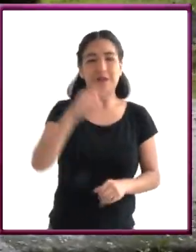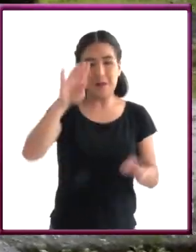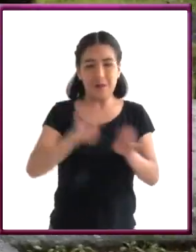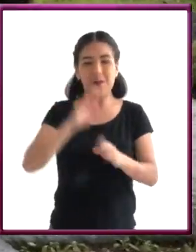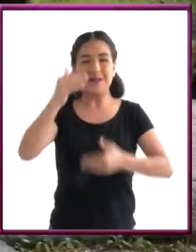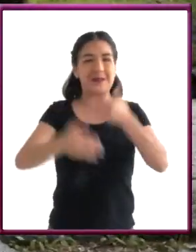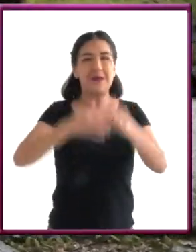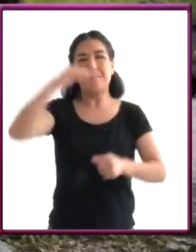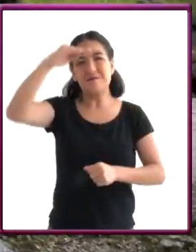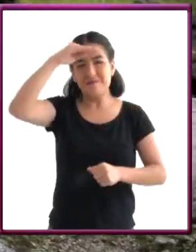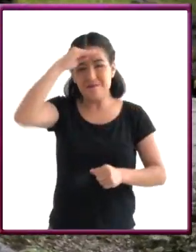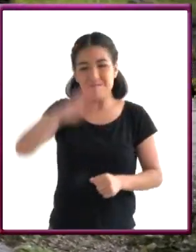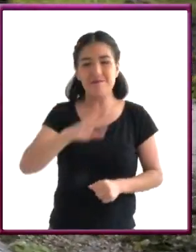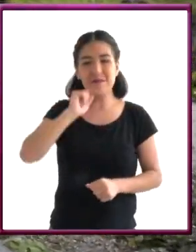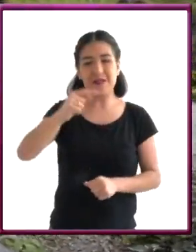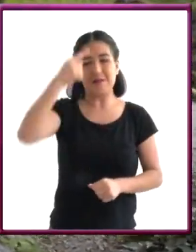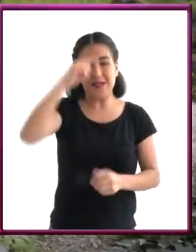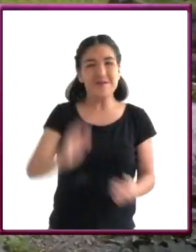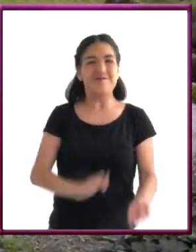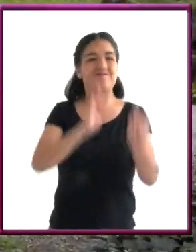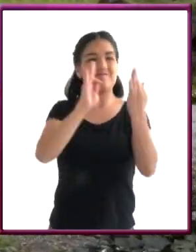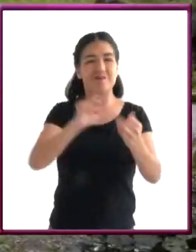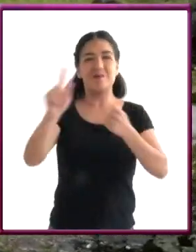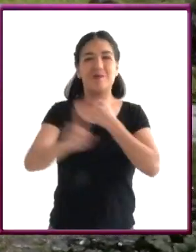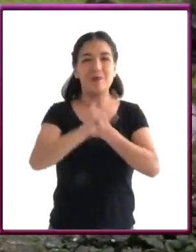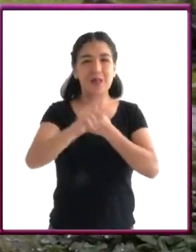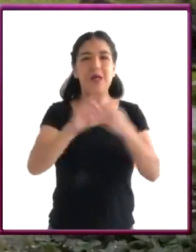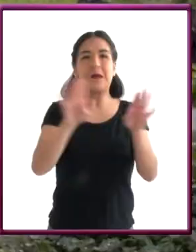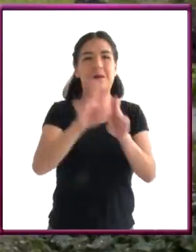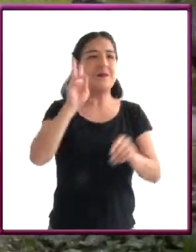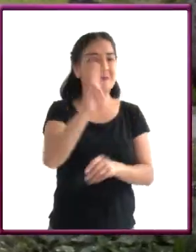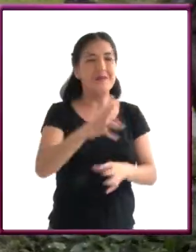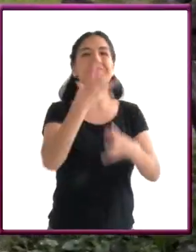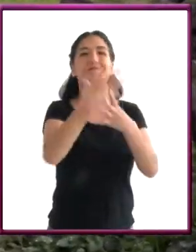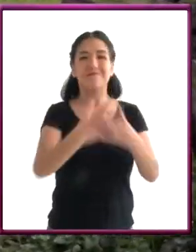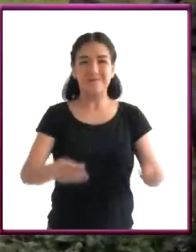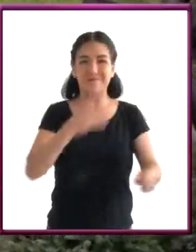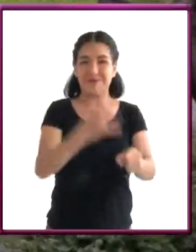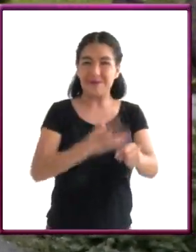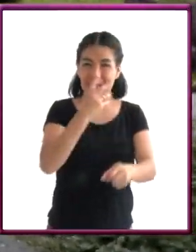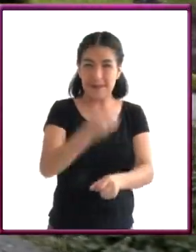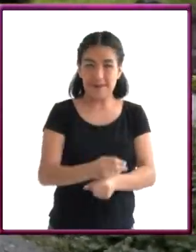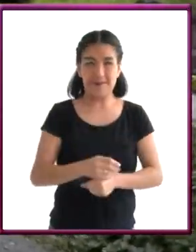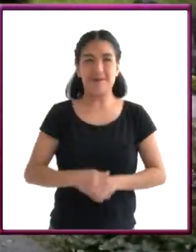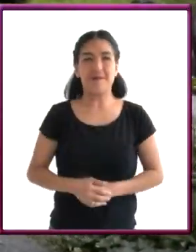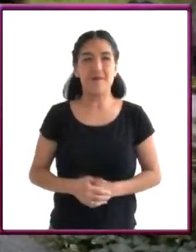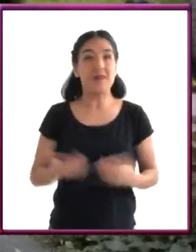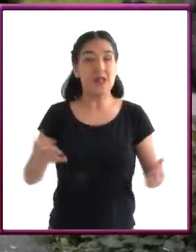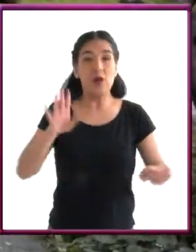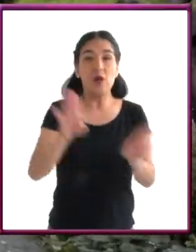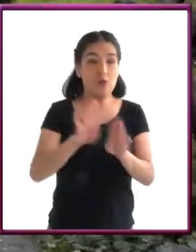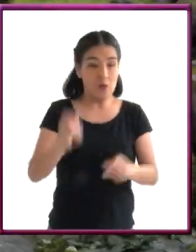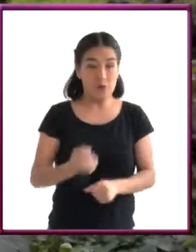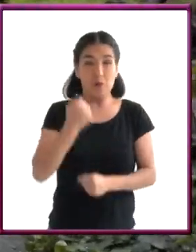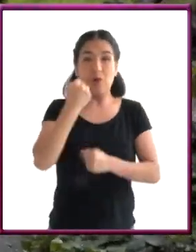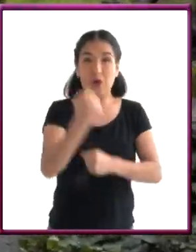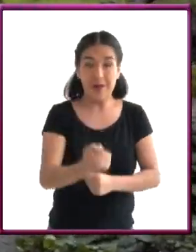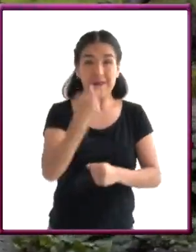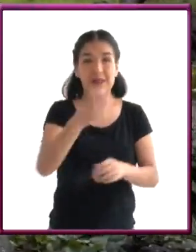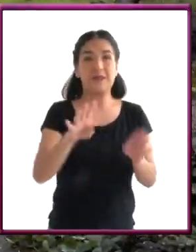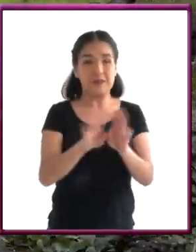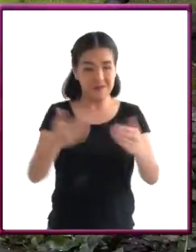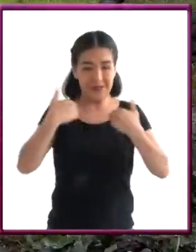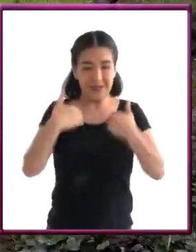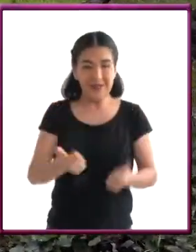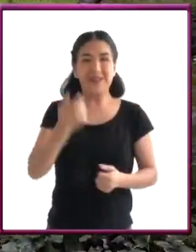una mente analítica frente a los problemas y búsqueda de soluciones. Un poder porque si comprendemos que todos